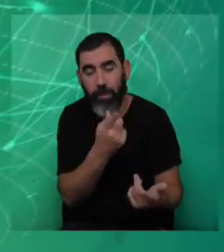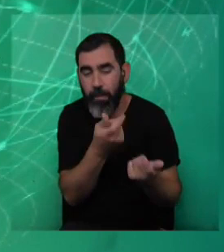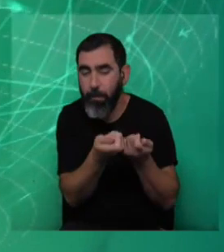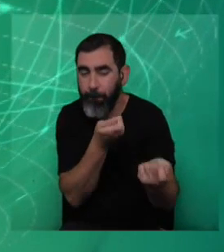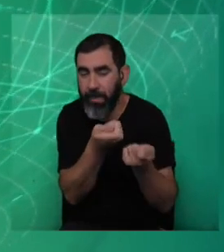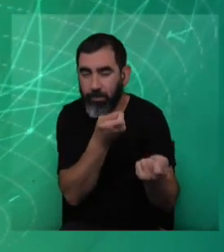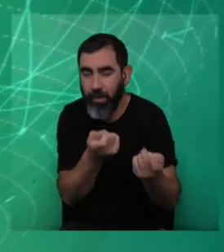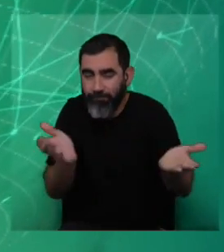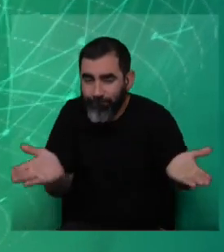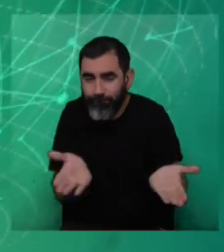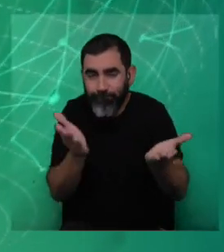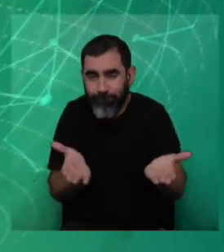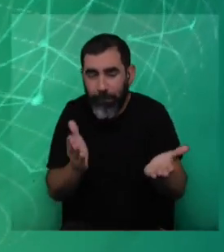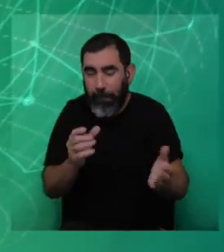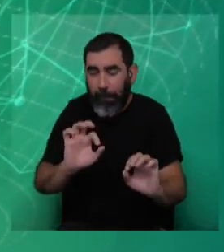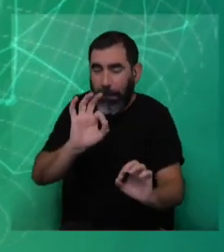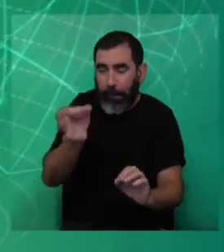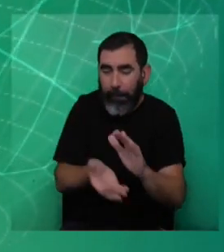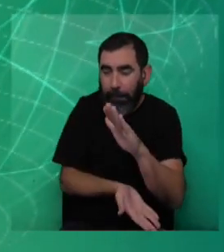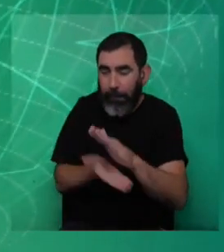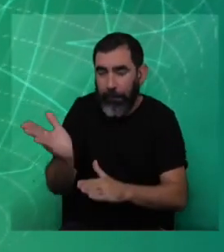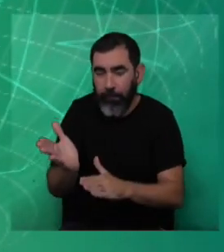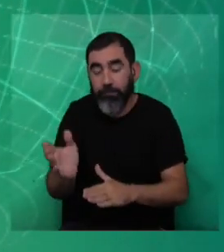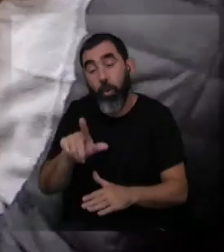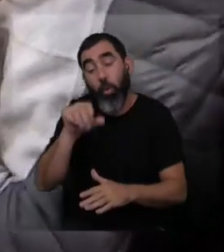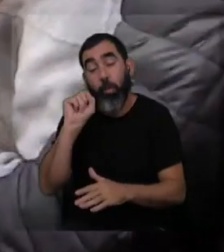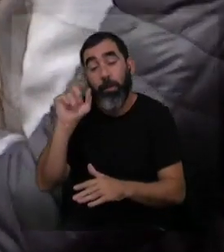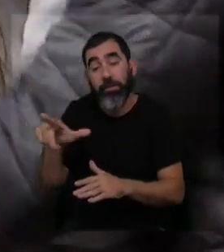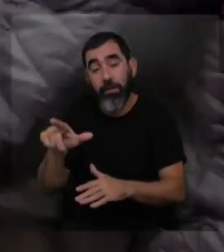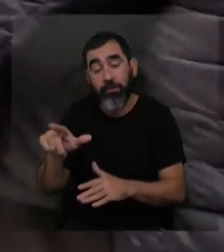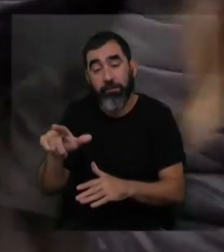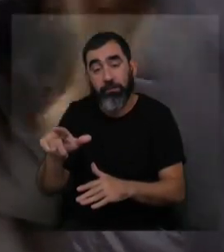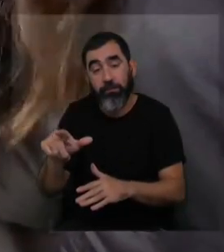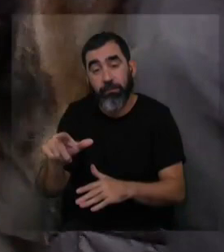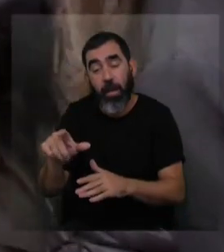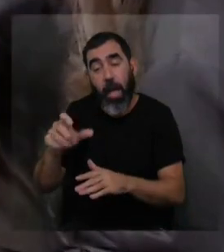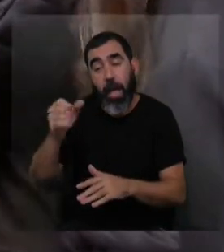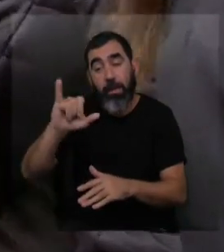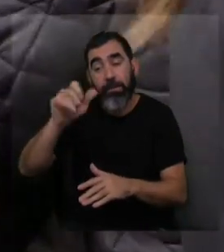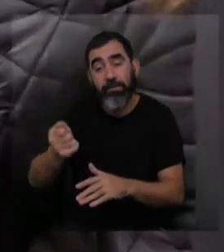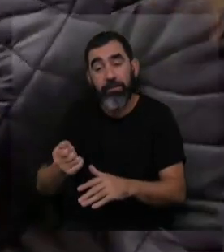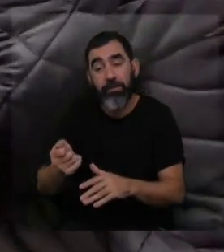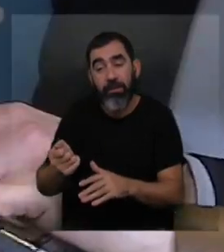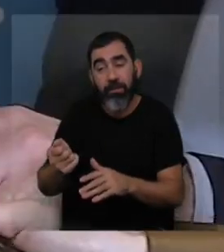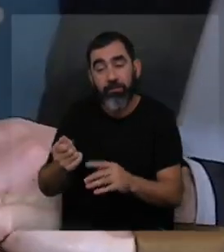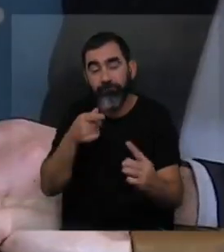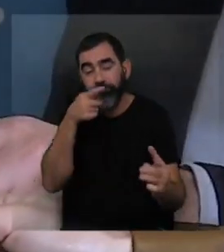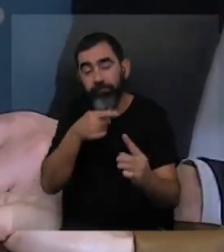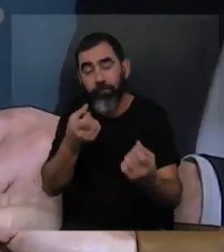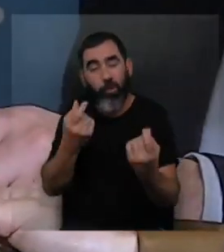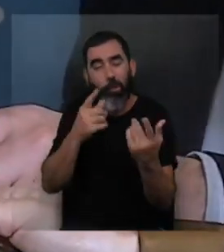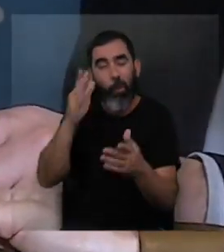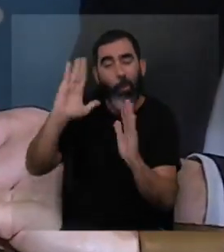presionarlo, hay que empujarlo, que se caga y se va. En otro mensaje, Iturralde dice, con Alicia la tienen porque no procesó un